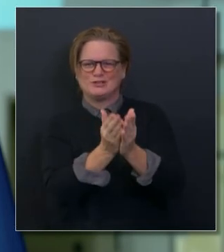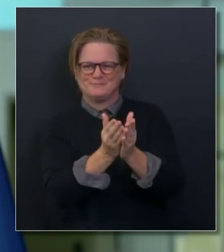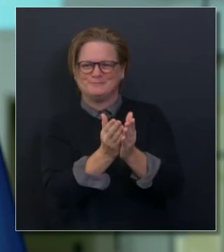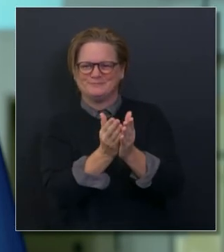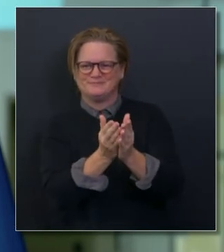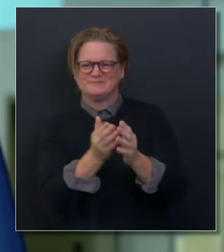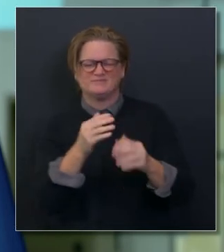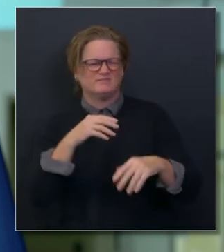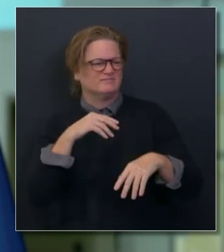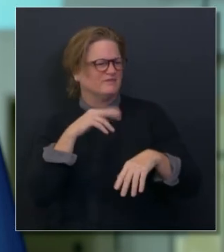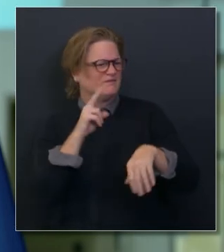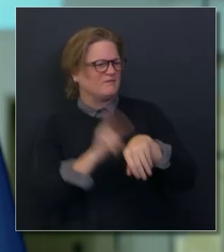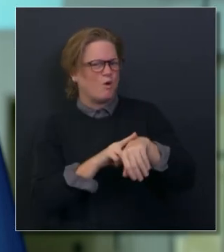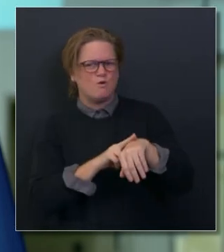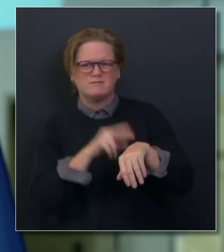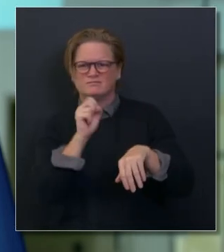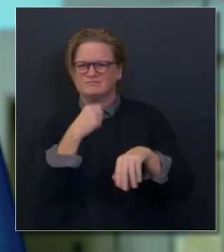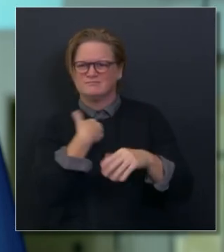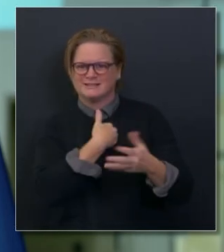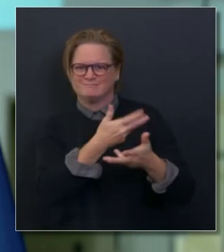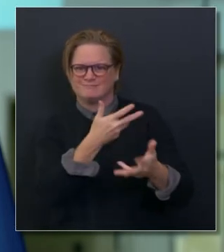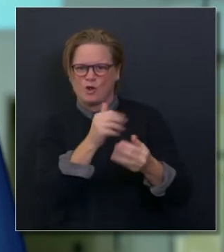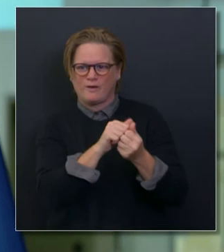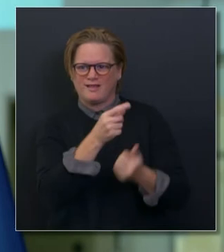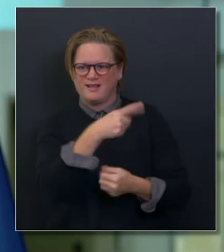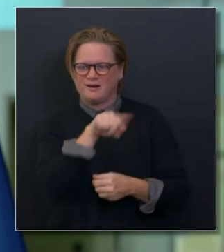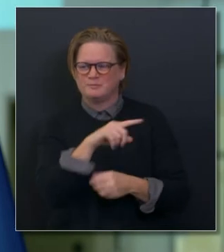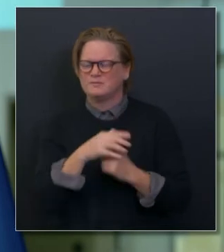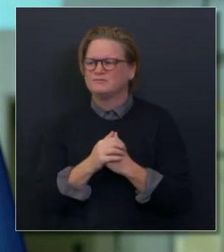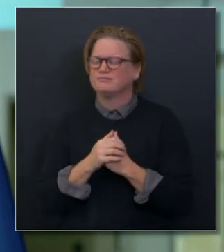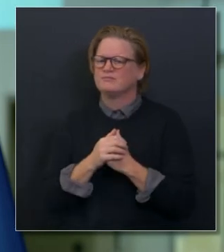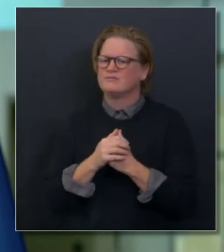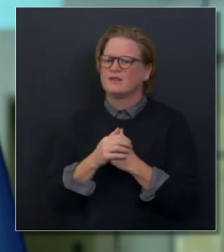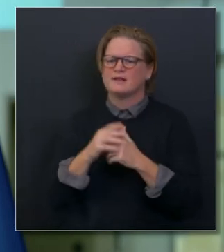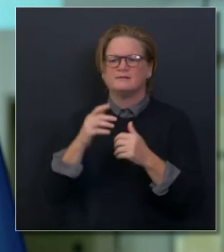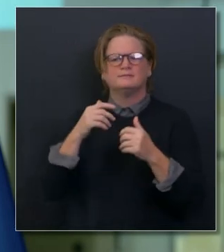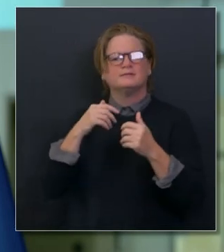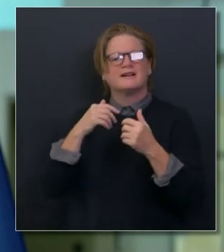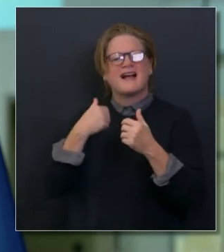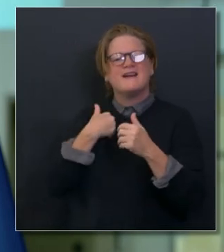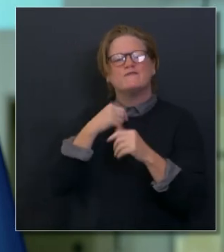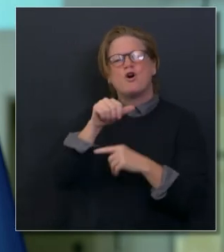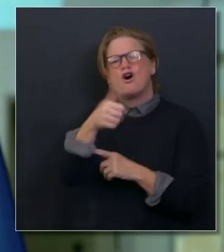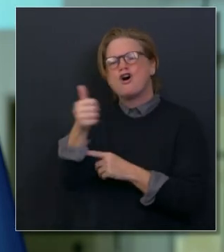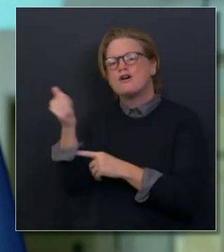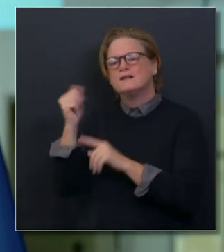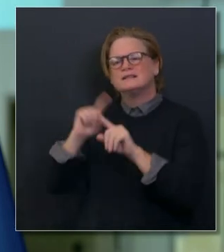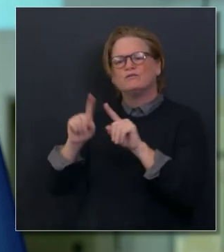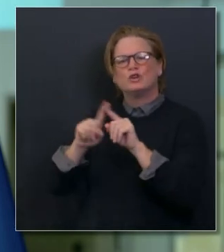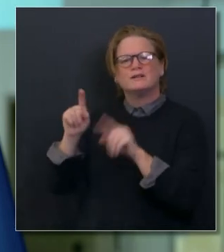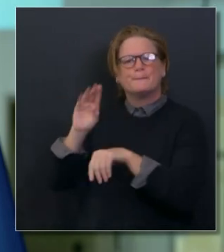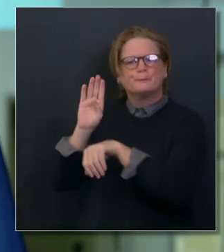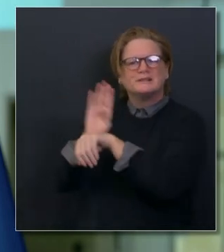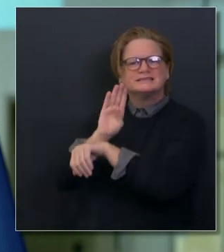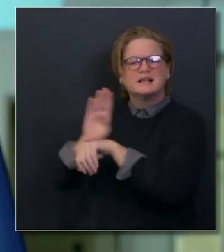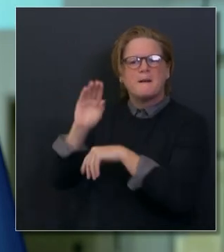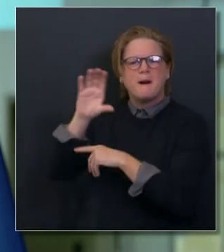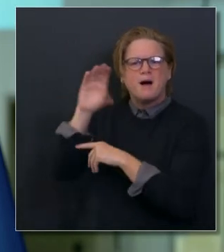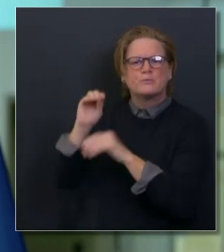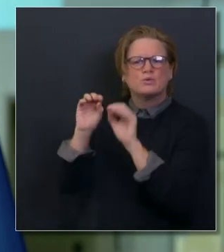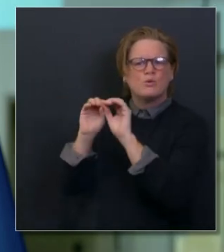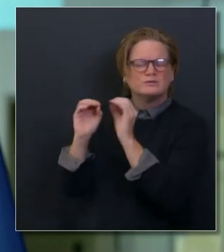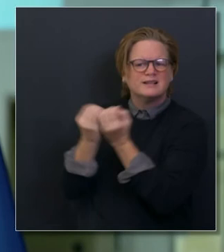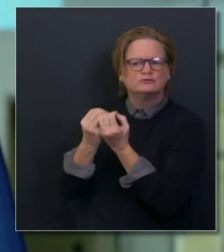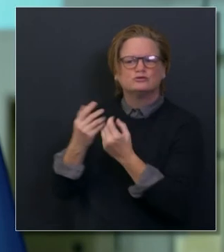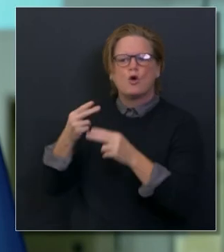mucho de la atención médica depende de estas empresas de registro, estas enfermeros viajeros que